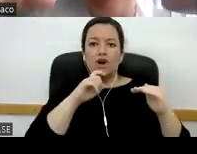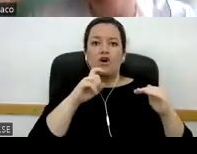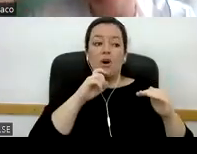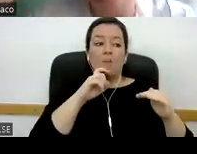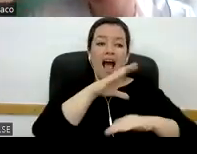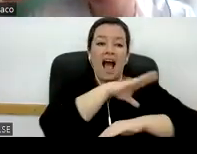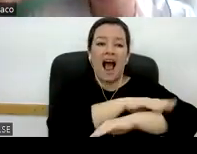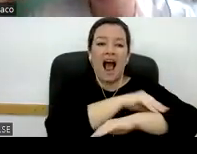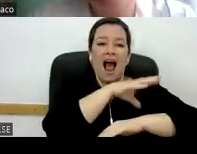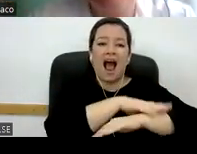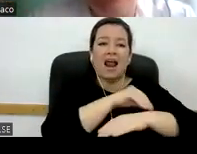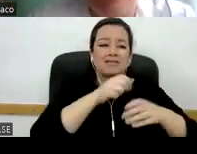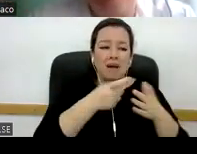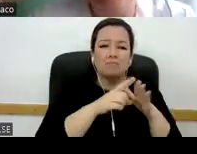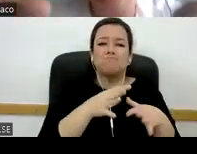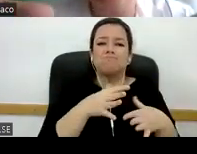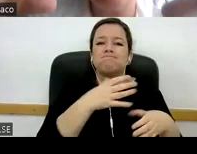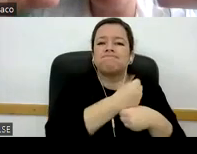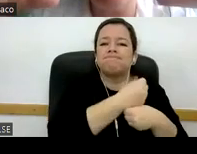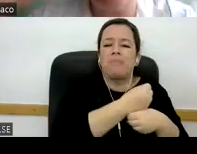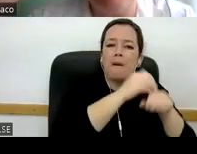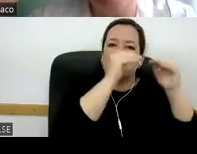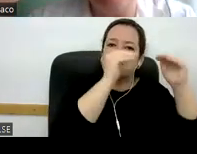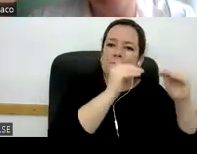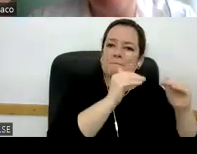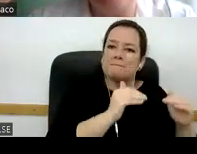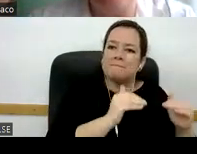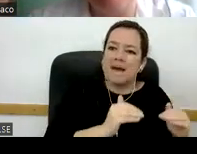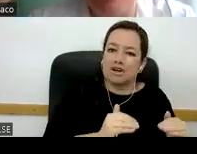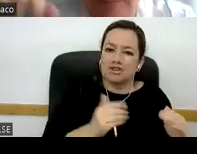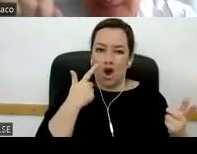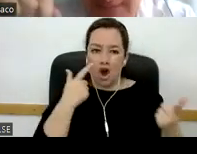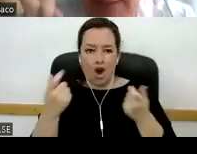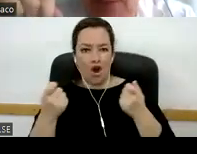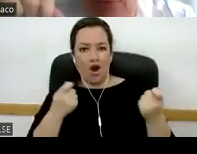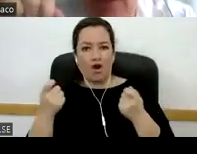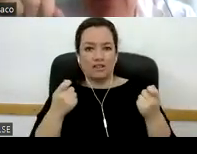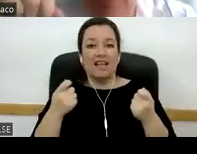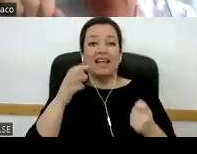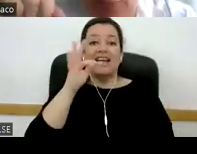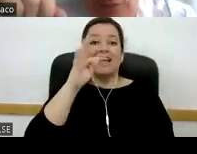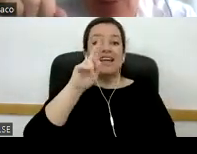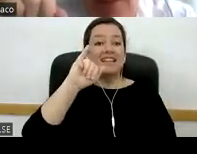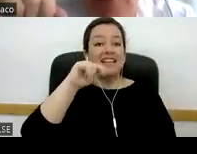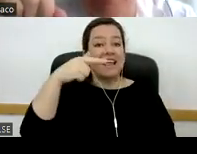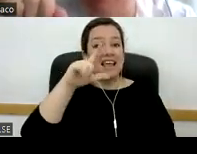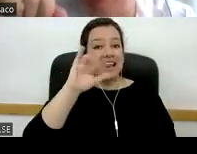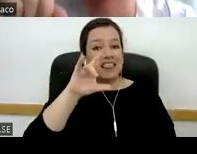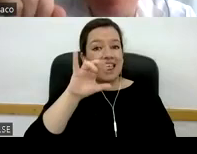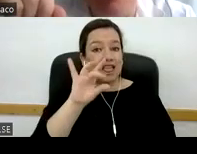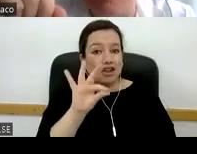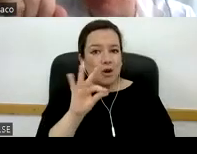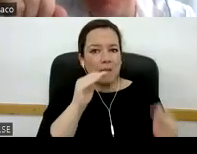saturados, menos lípidos saturados. Y por lo tanto vamos a conseguir controlar los niveles de triglicéridos, sobre los que